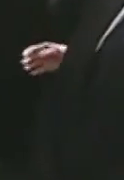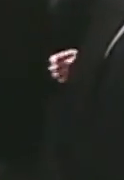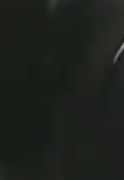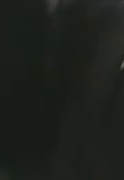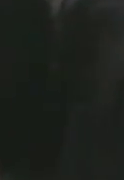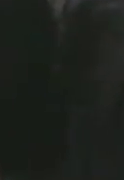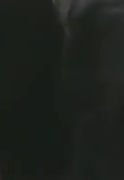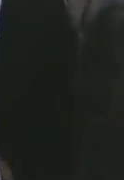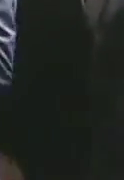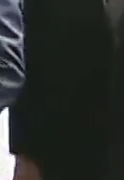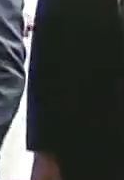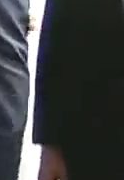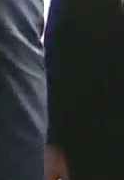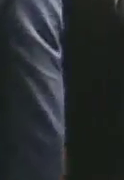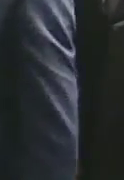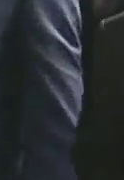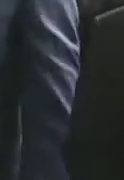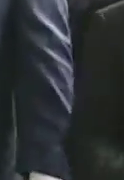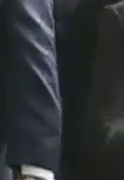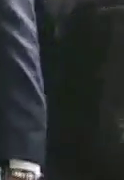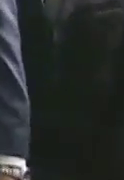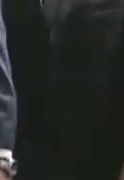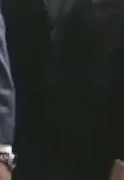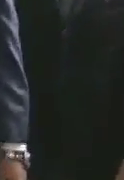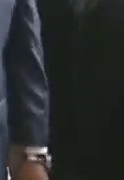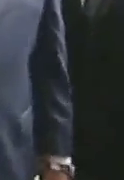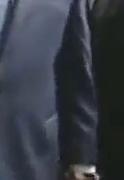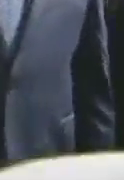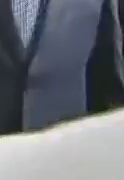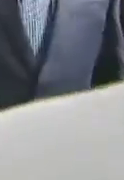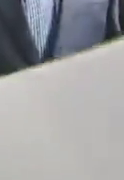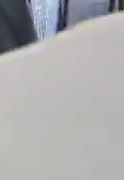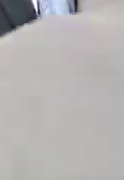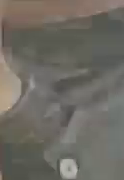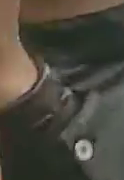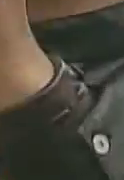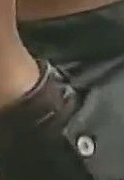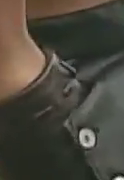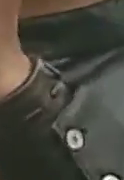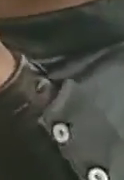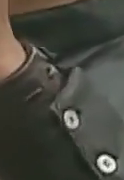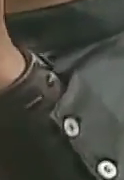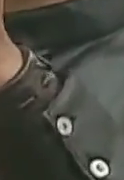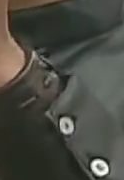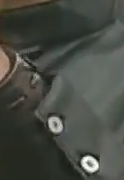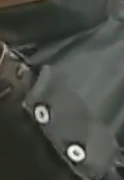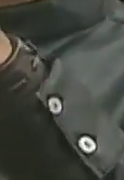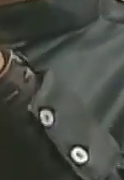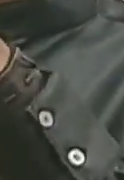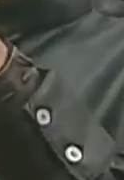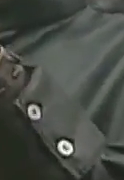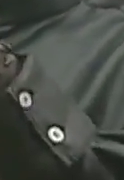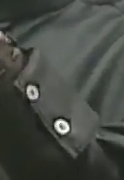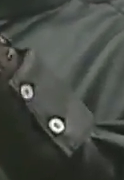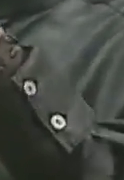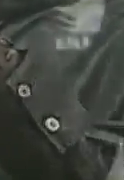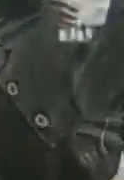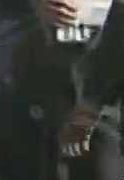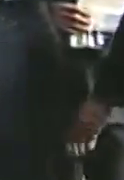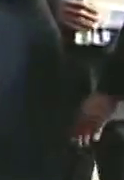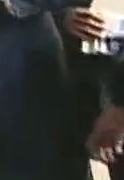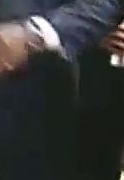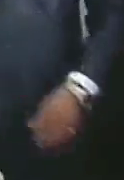un material de plástico donde queda sellado la obra. Importante destacar que la feria ha